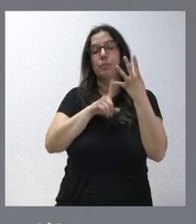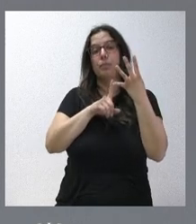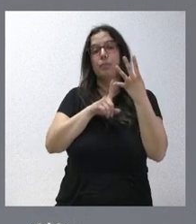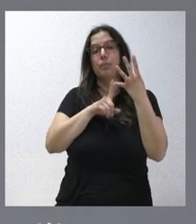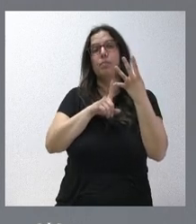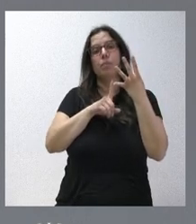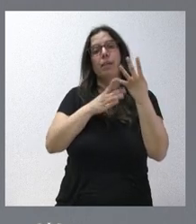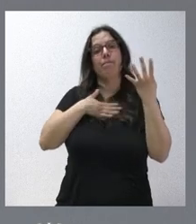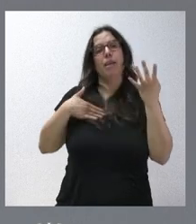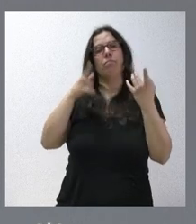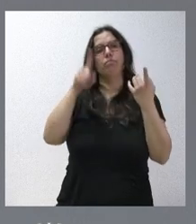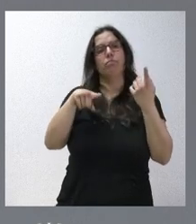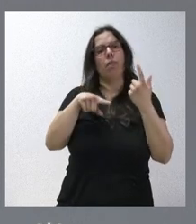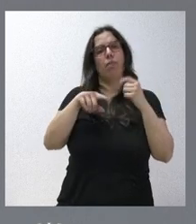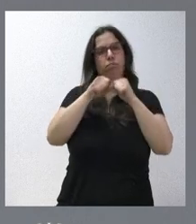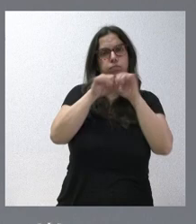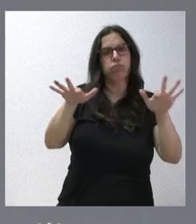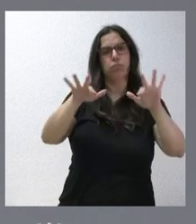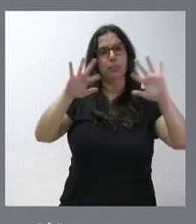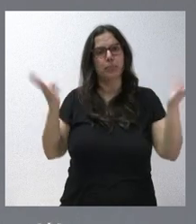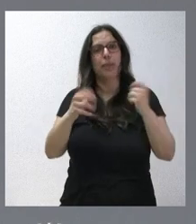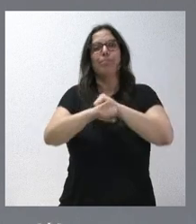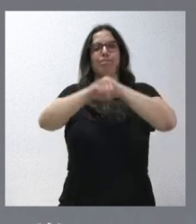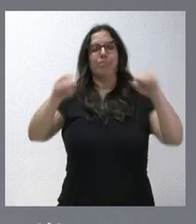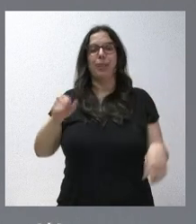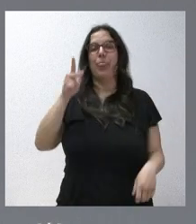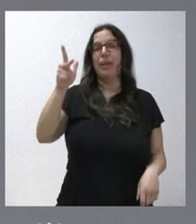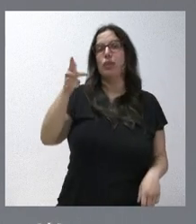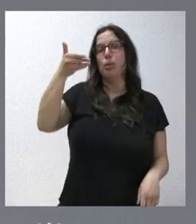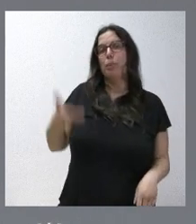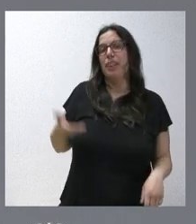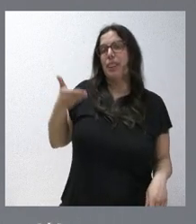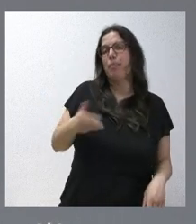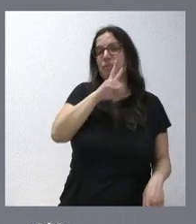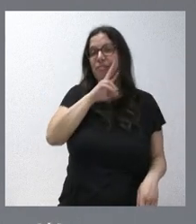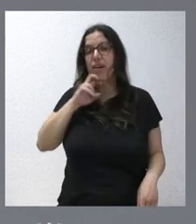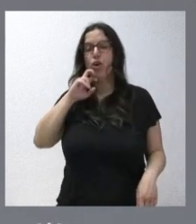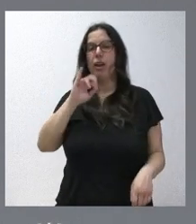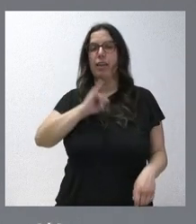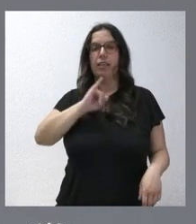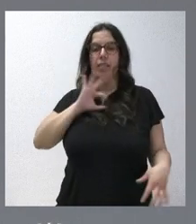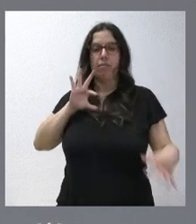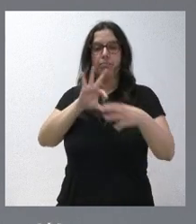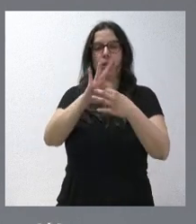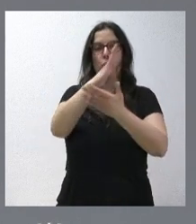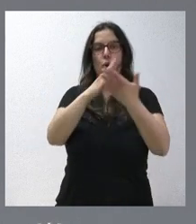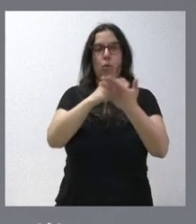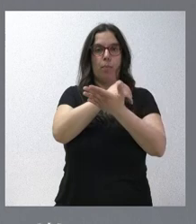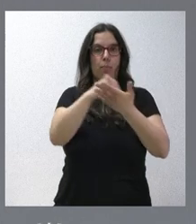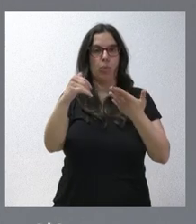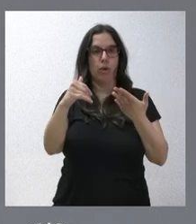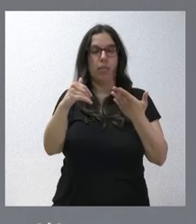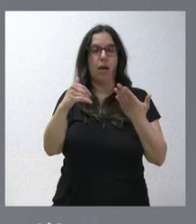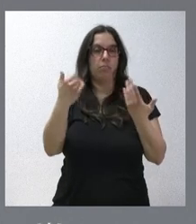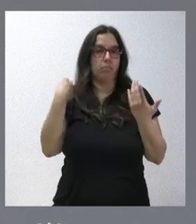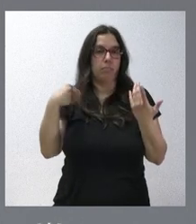afianzamiento y promoción de los Derechos principios y valores que identifican a nuestra comunidad Autónoma en virtud